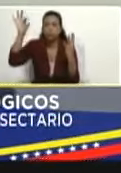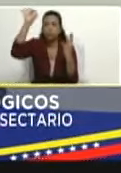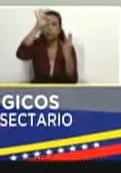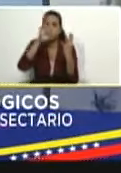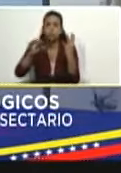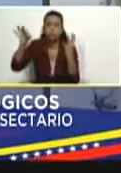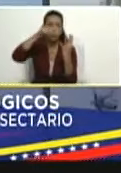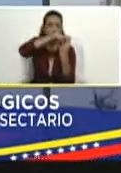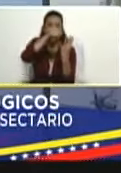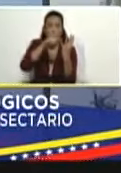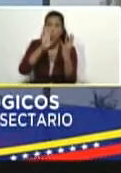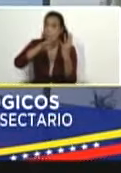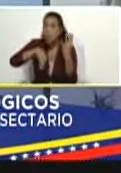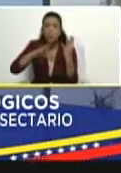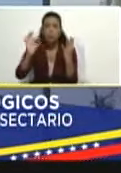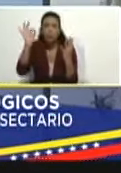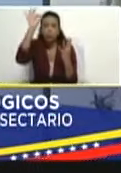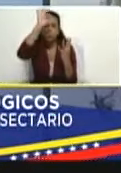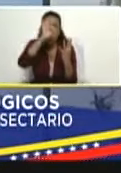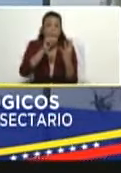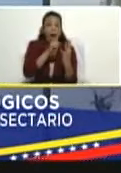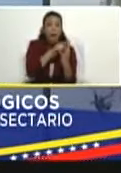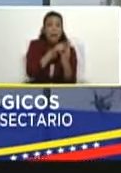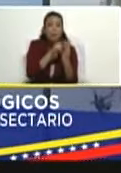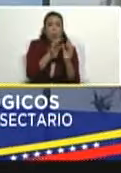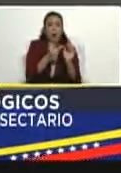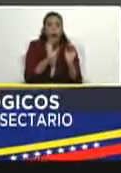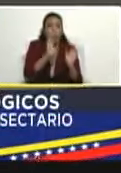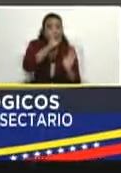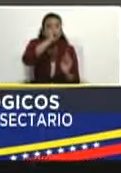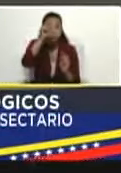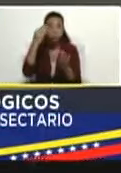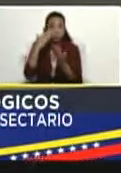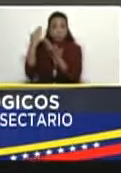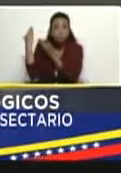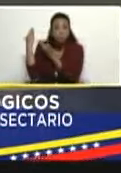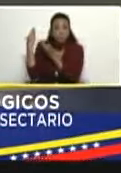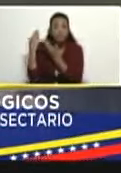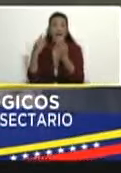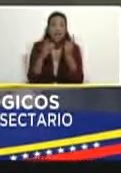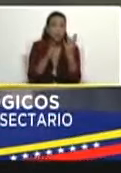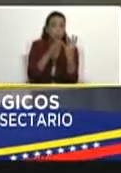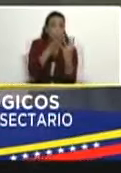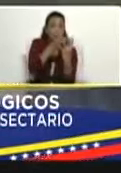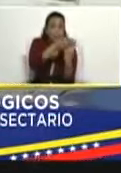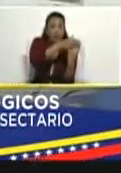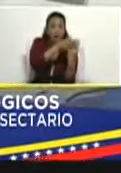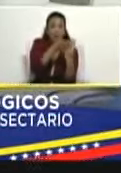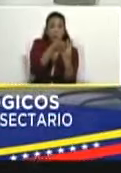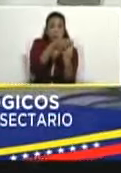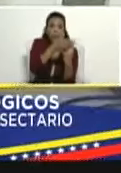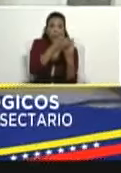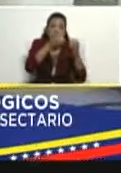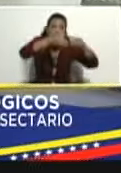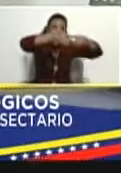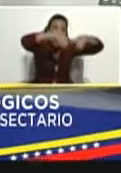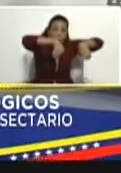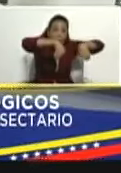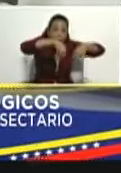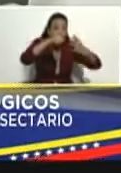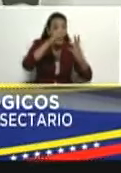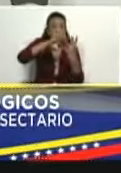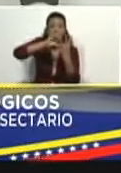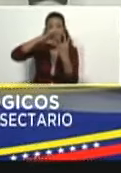propósito de este programa es intervenir en este ciclo en dos de sus fases, la fase larval y la